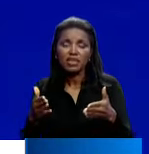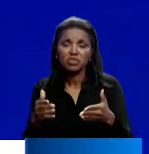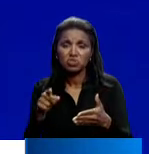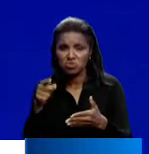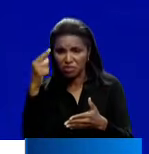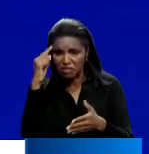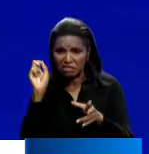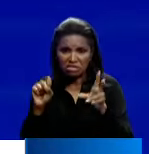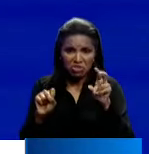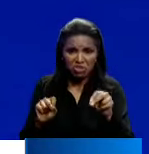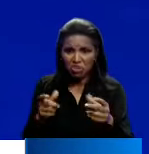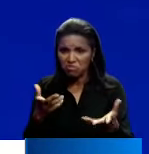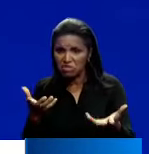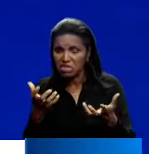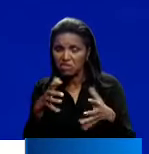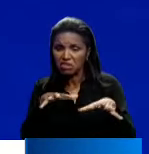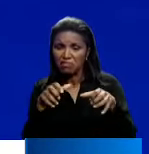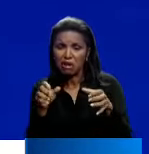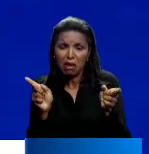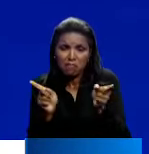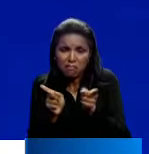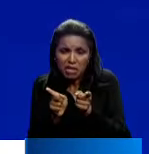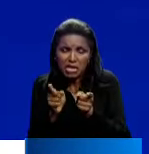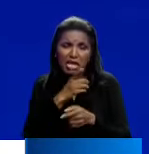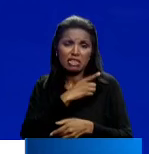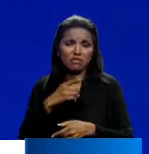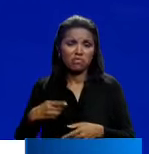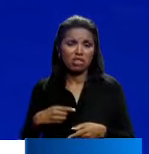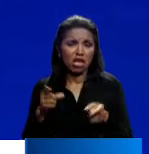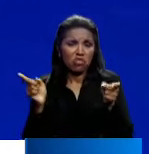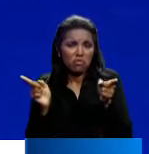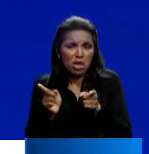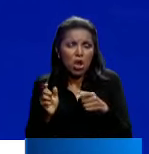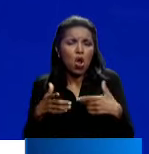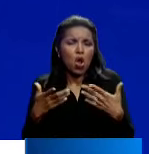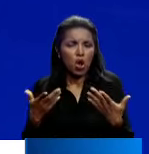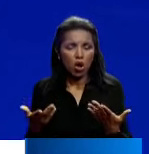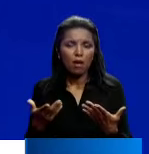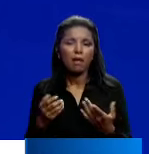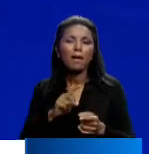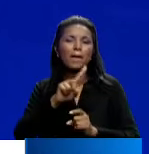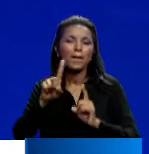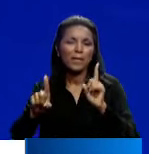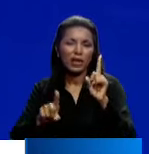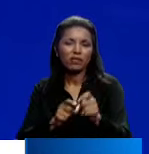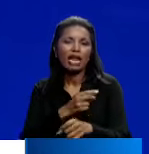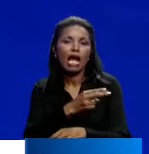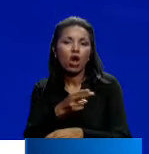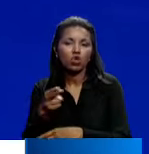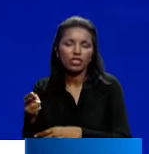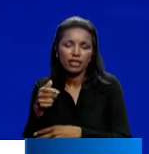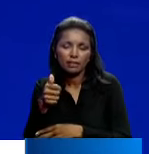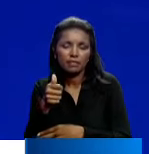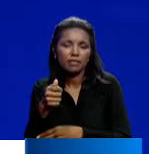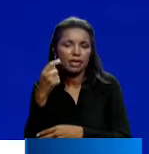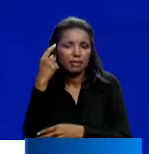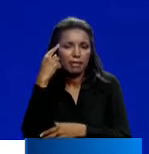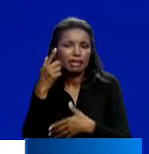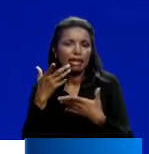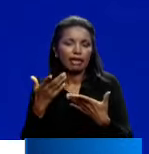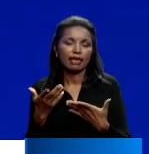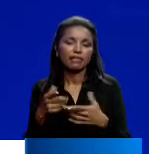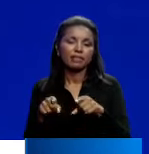no, si quieres una asamblea más pequeña, si quieres quitarle los fueros y los privilegios a quienes se esconden para no ser investigados,